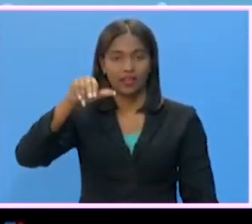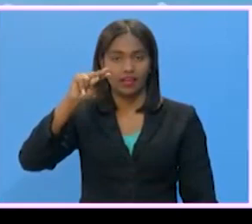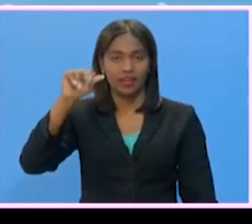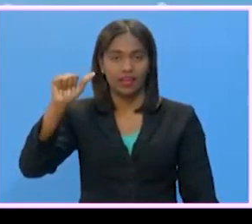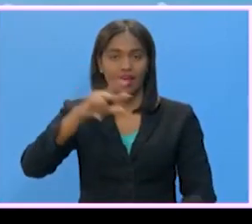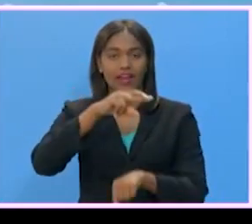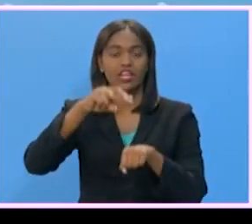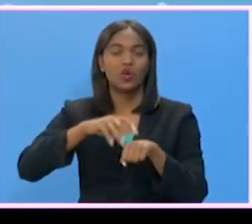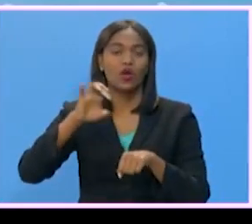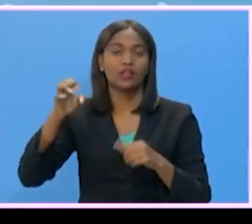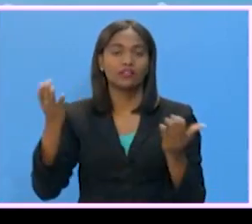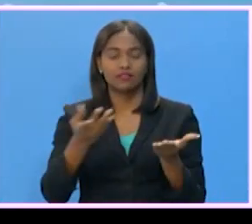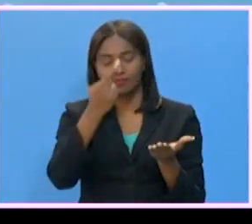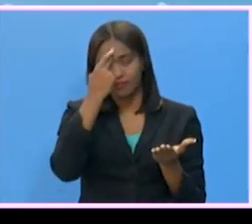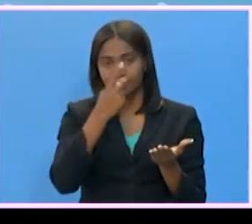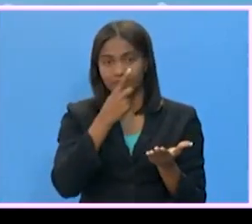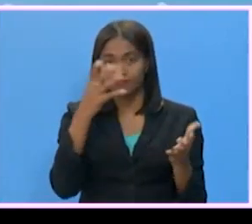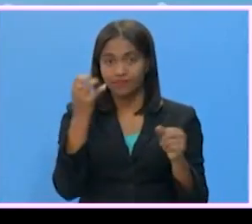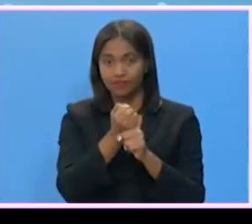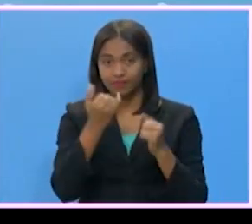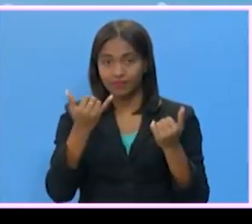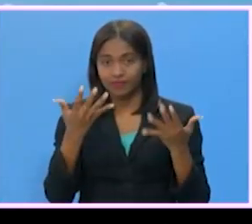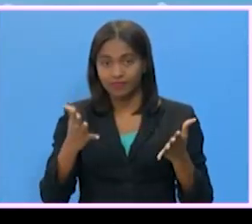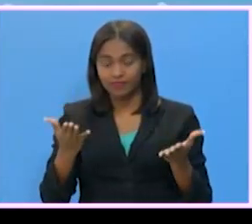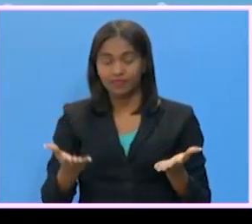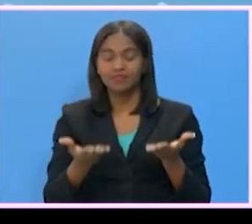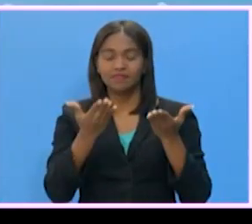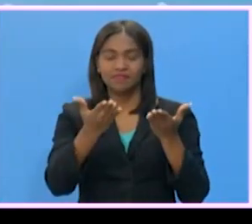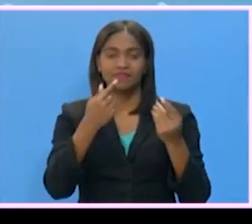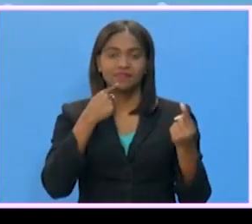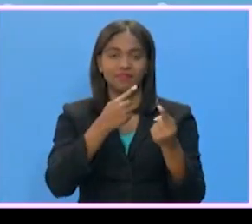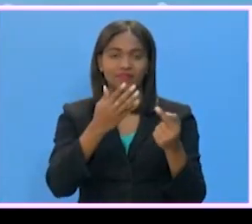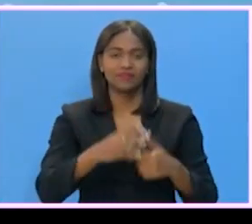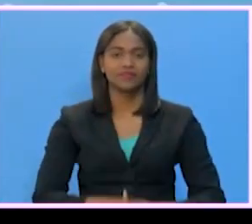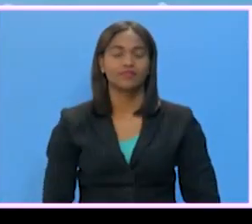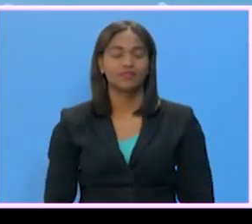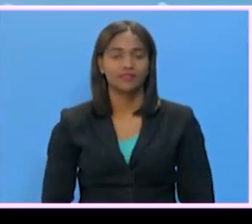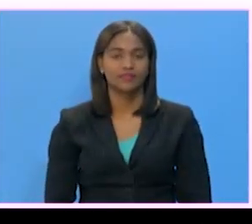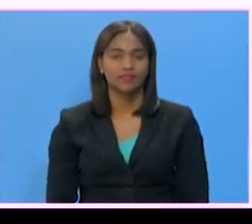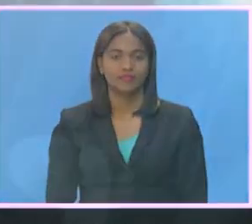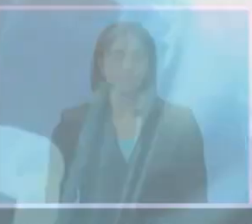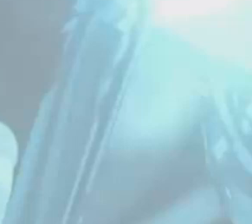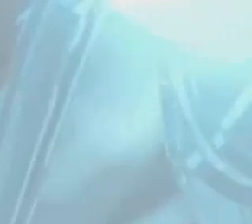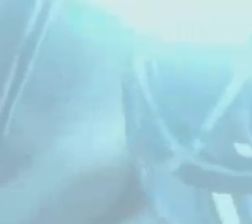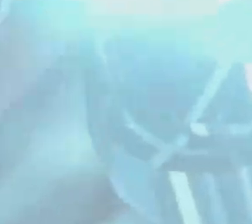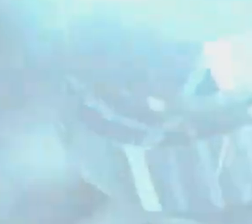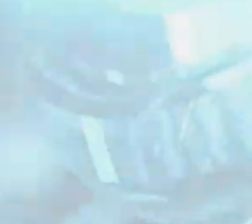de República Dominicana. Hasta aquí el resumen del entretenimiento. Regreso contigo.